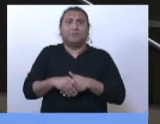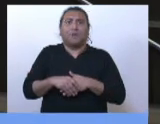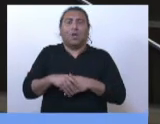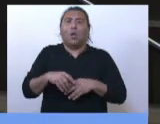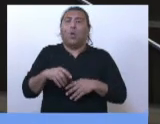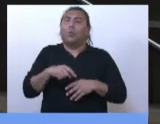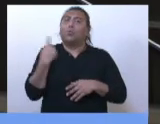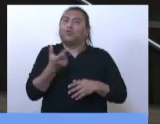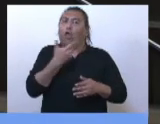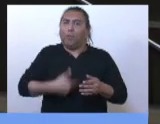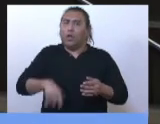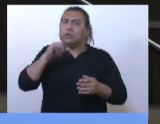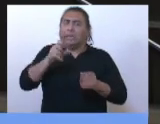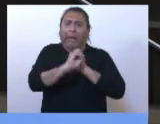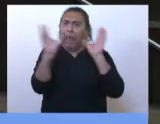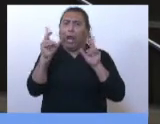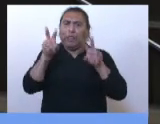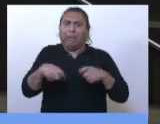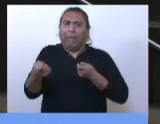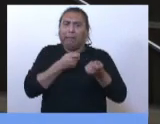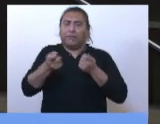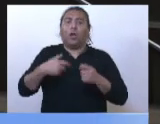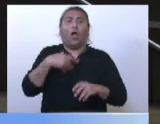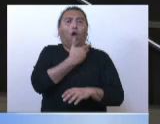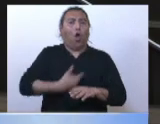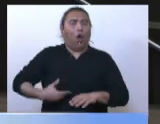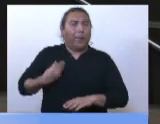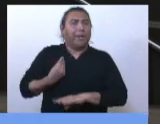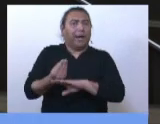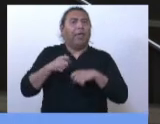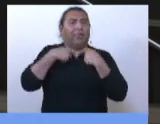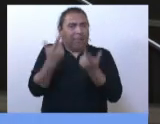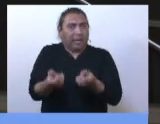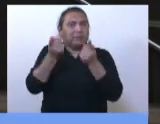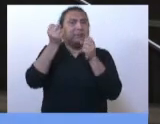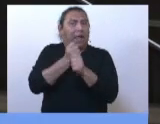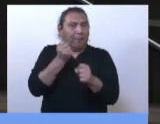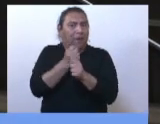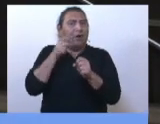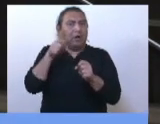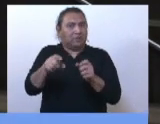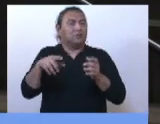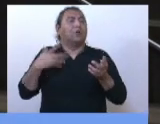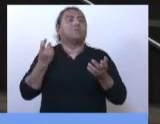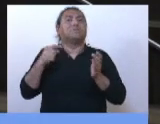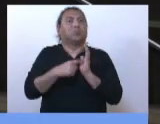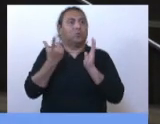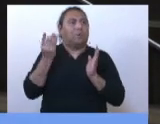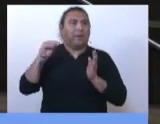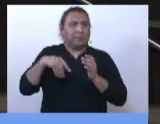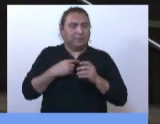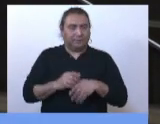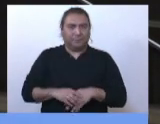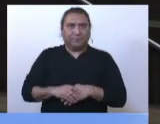tiene muy claro el tema estratégico gobernar es dar trabajo ese es un punto acá